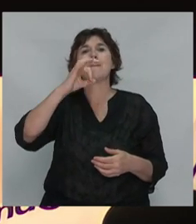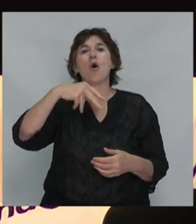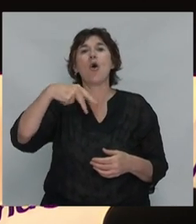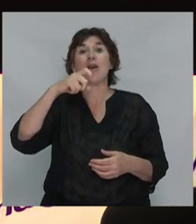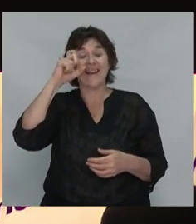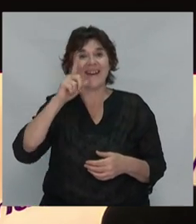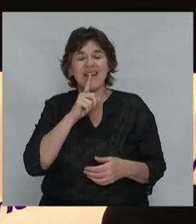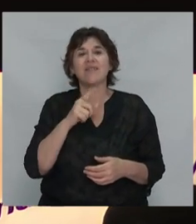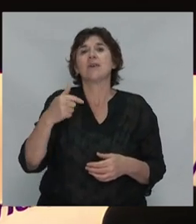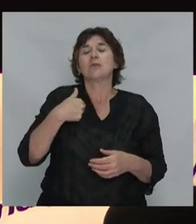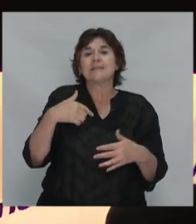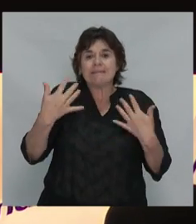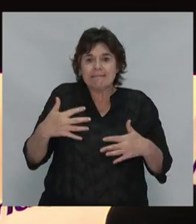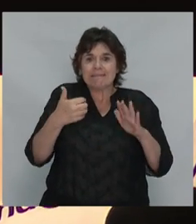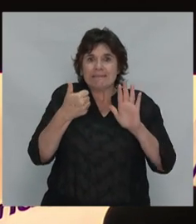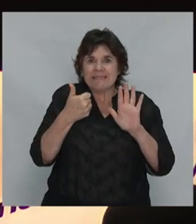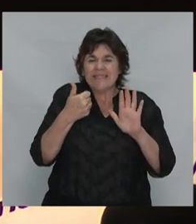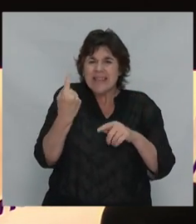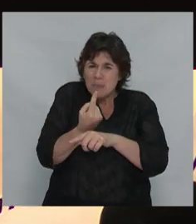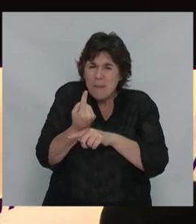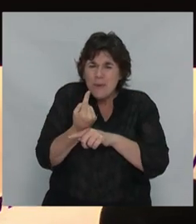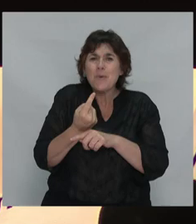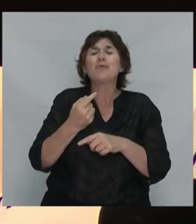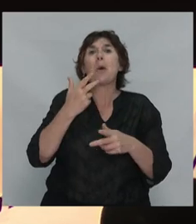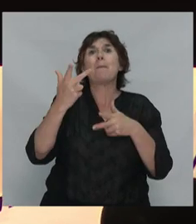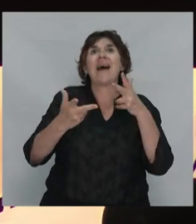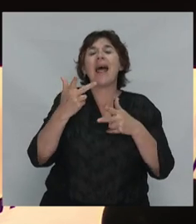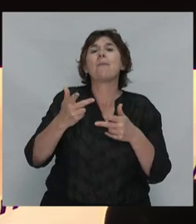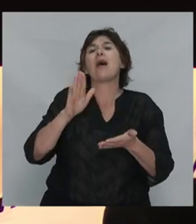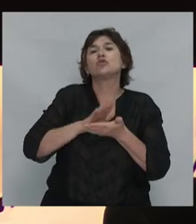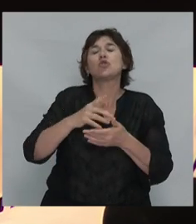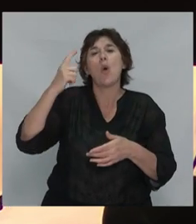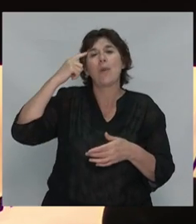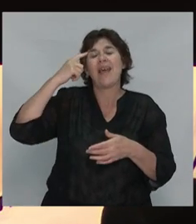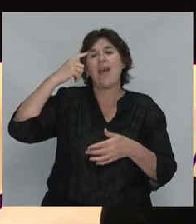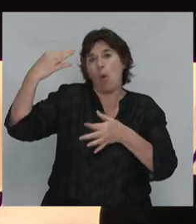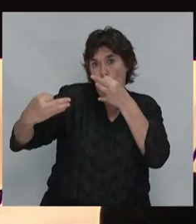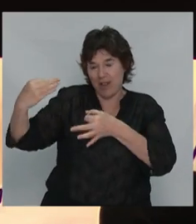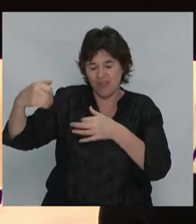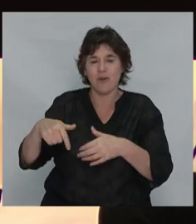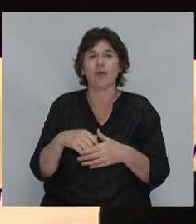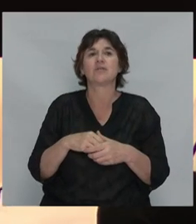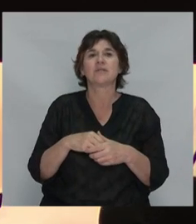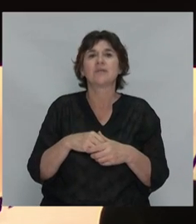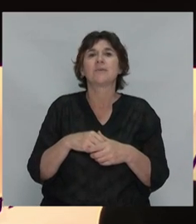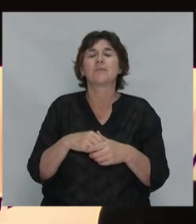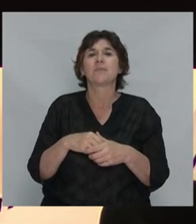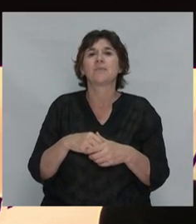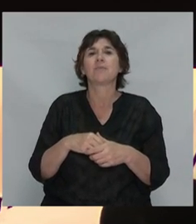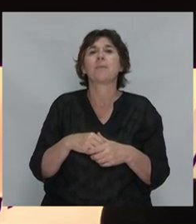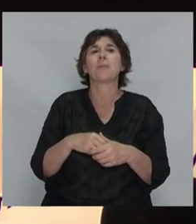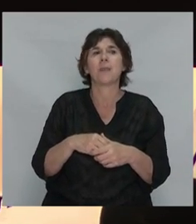seis minutos para hablar desde el punto de vista jurídico lo voy a intentar había hecho seis puntos pero creo que se puede resumir en